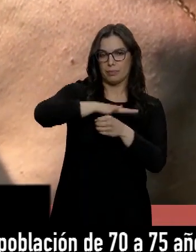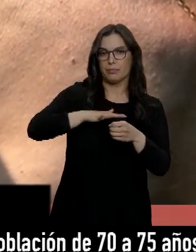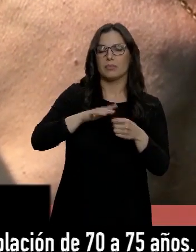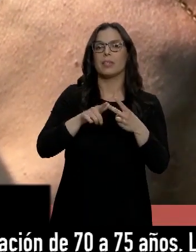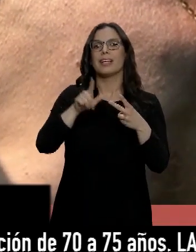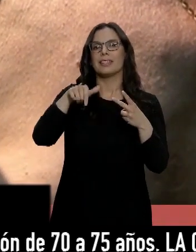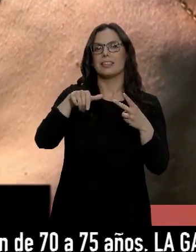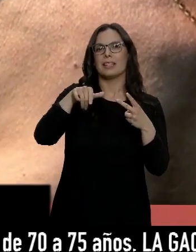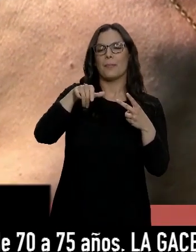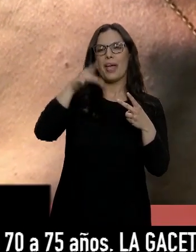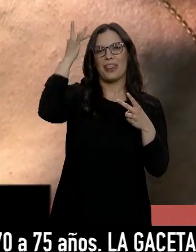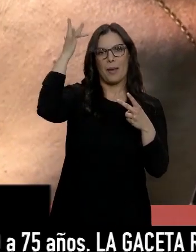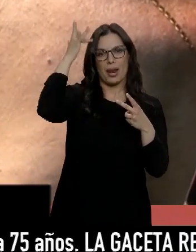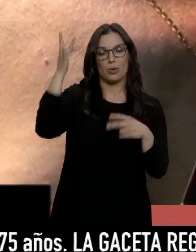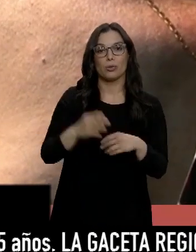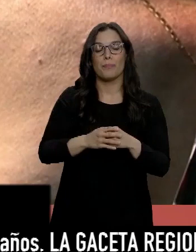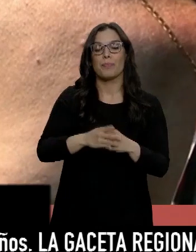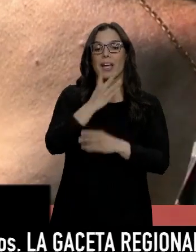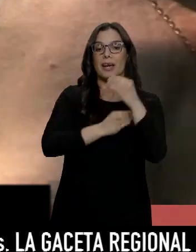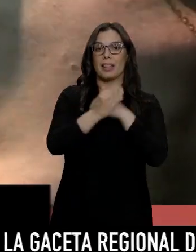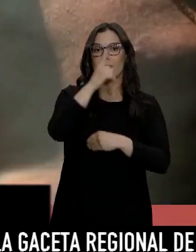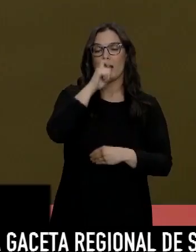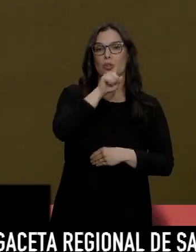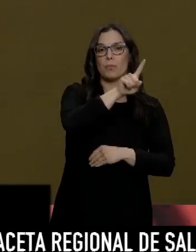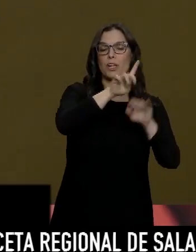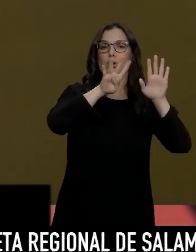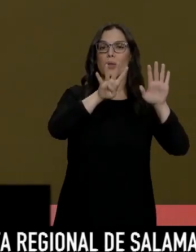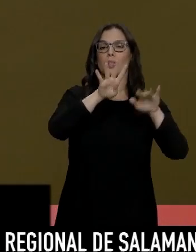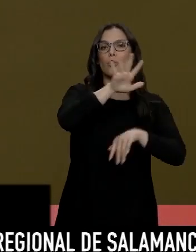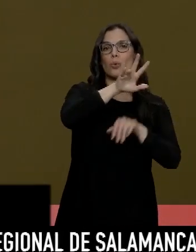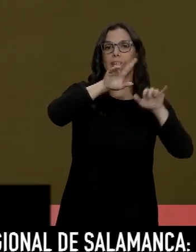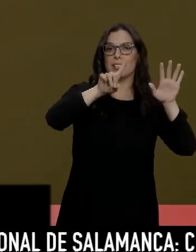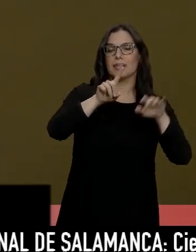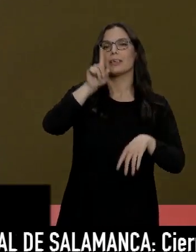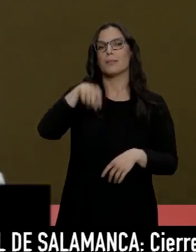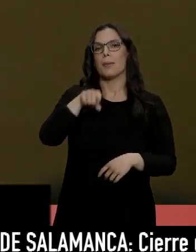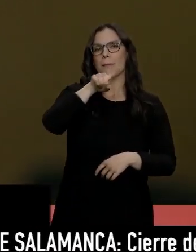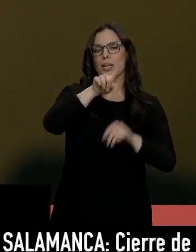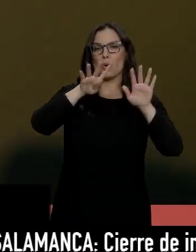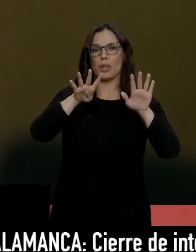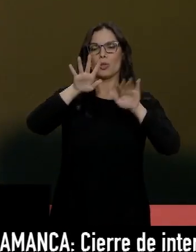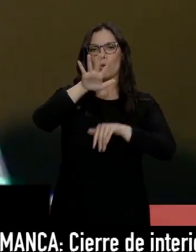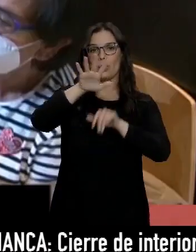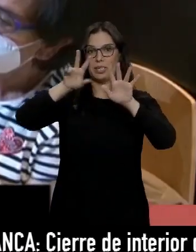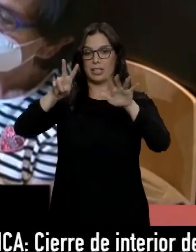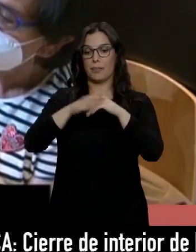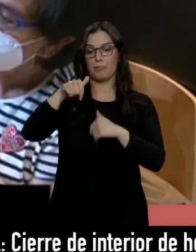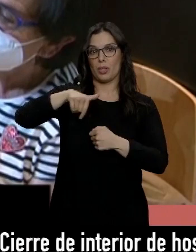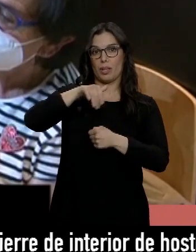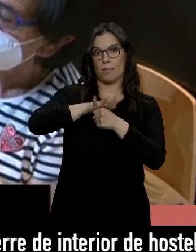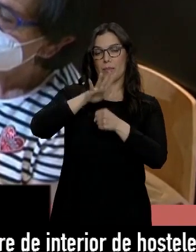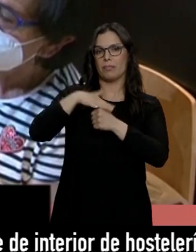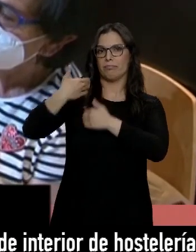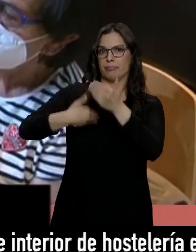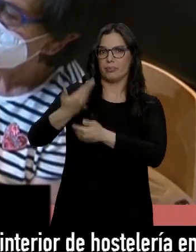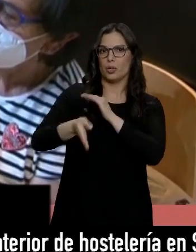Ladrada y Cebreros, y nacidas en 1956 y 57. Este martes continúa este proceso de vacunación, el